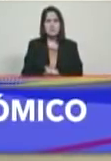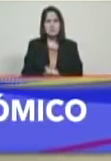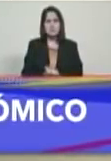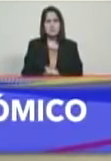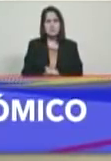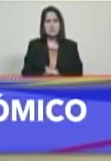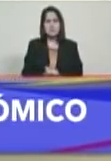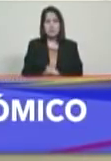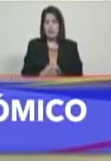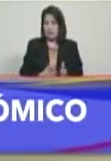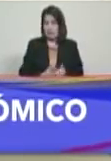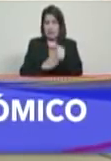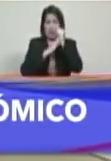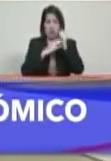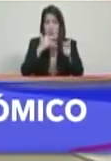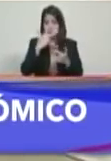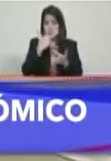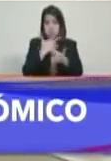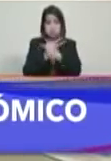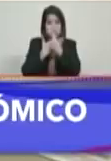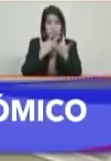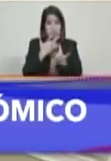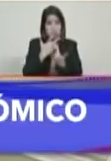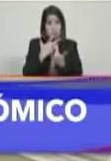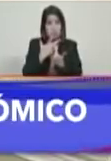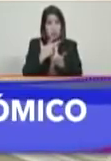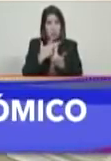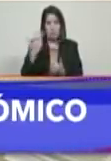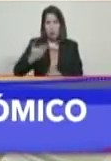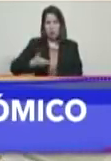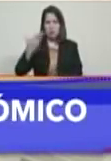Las delegaciones de los tres